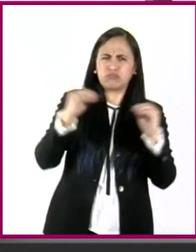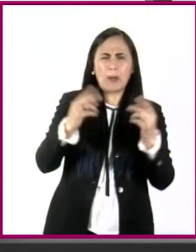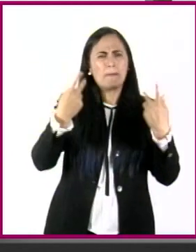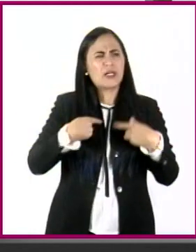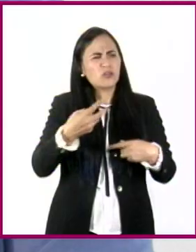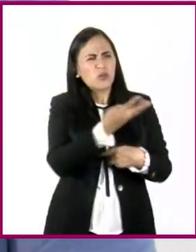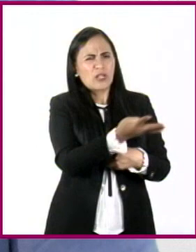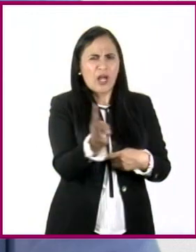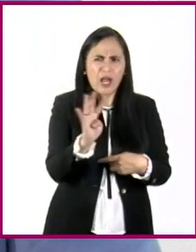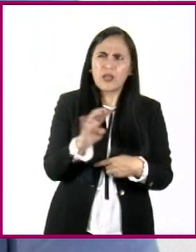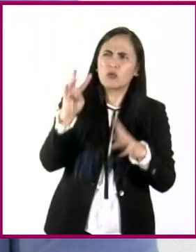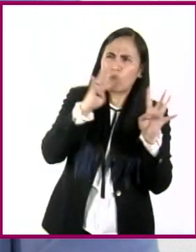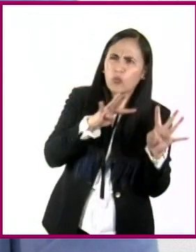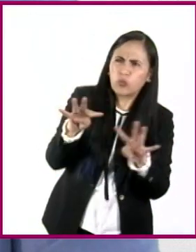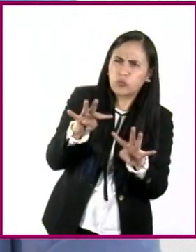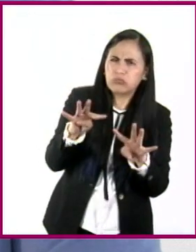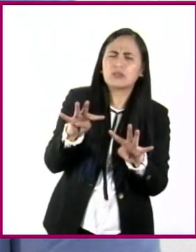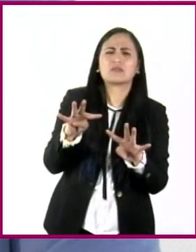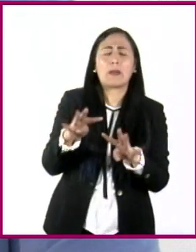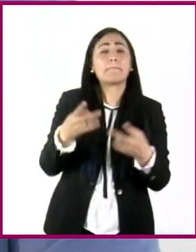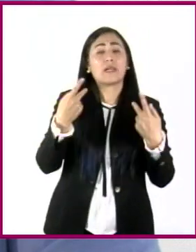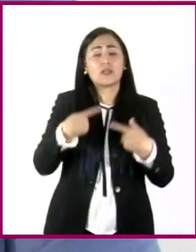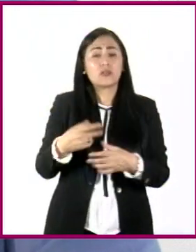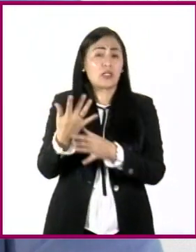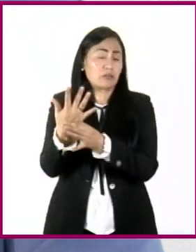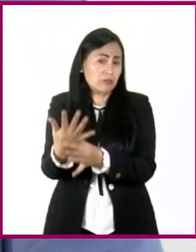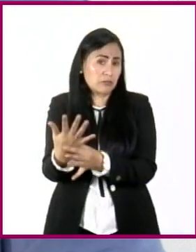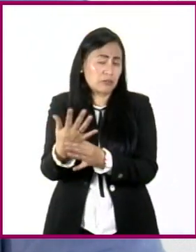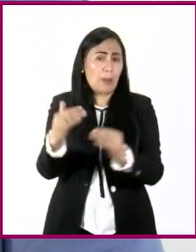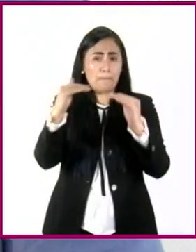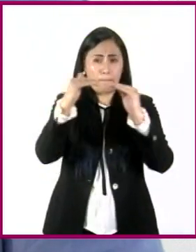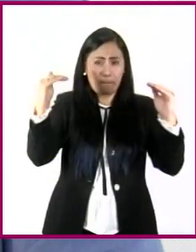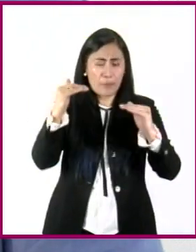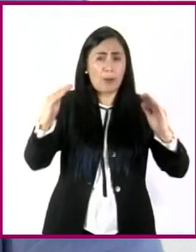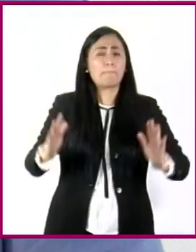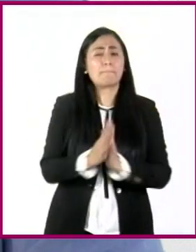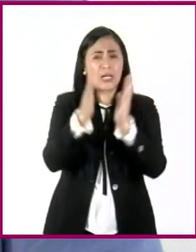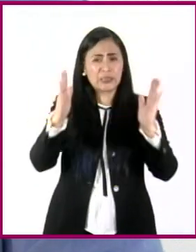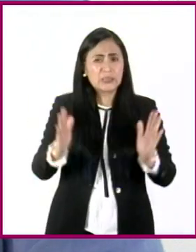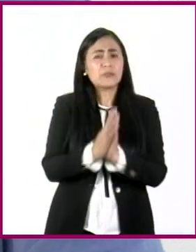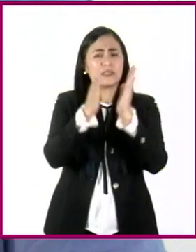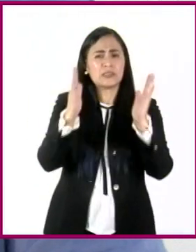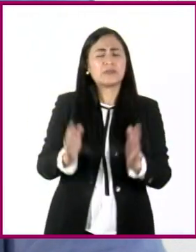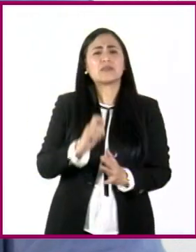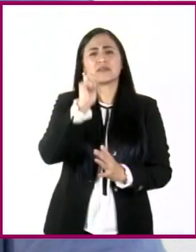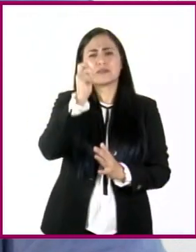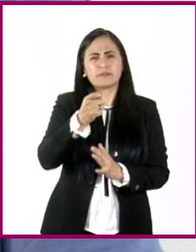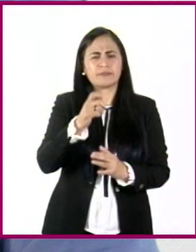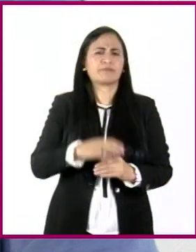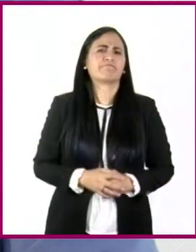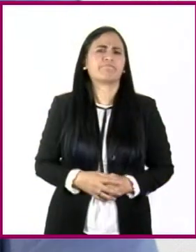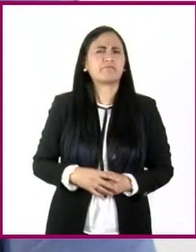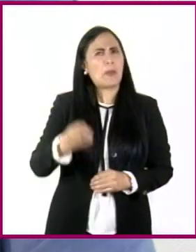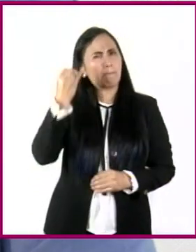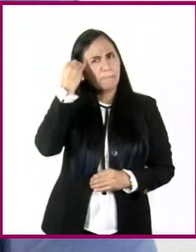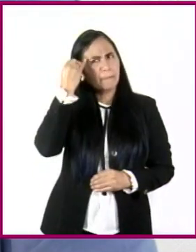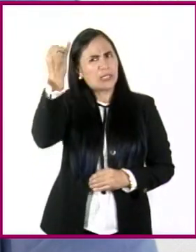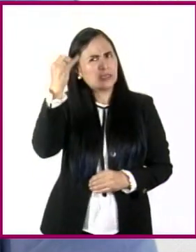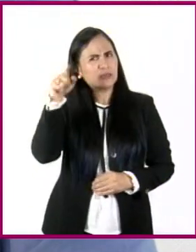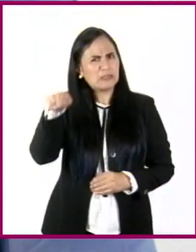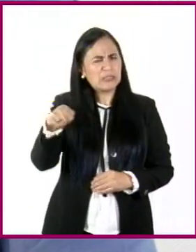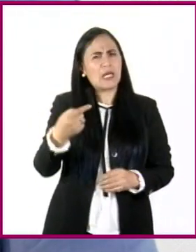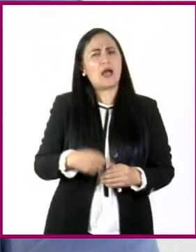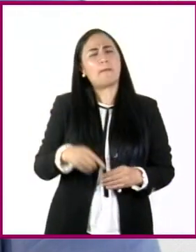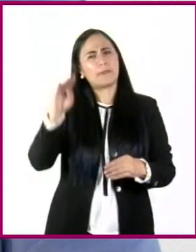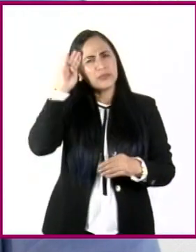todos los ciudadanos. Para el autor, el sustento de la democracia participativa tiene antecedentes en el pensamiento liberal, que asume al